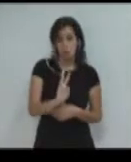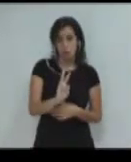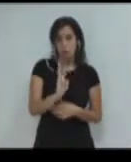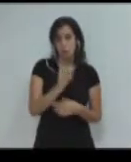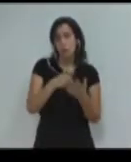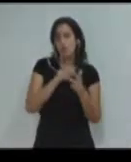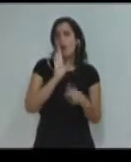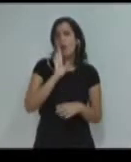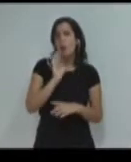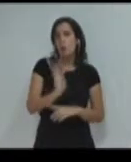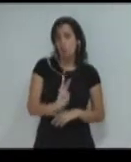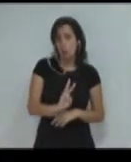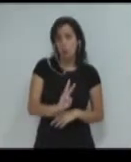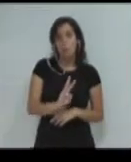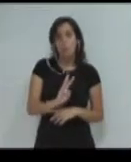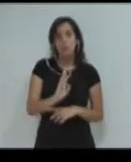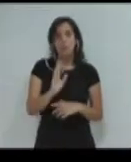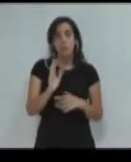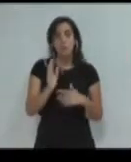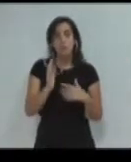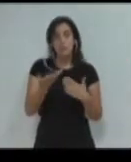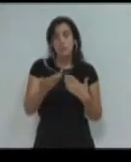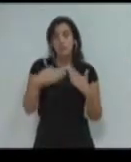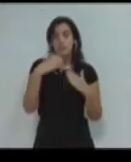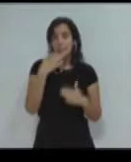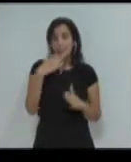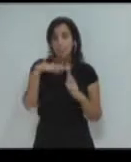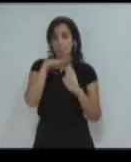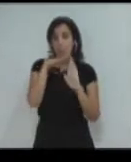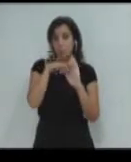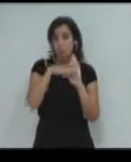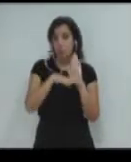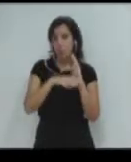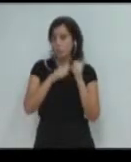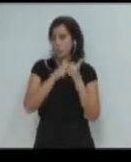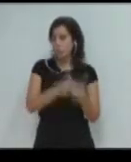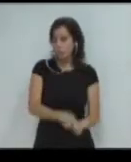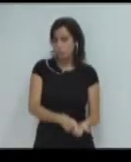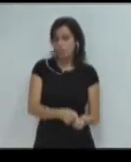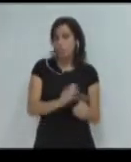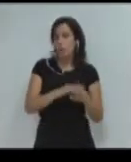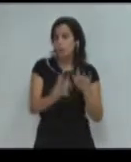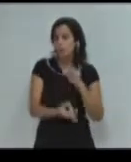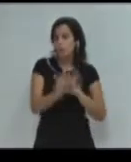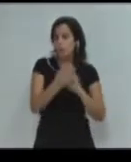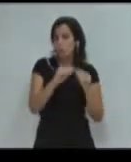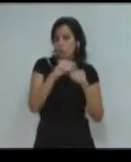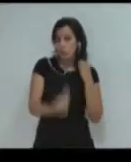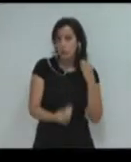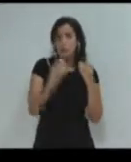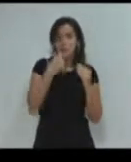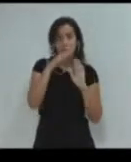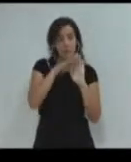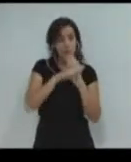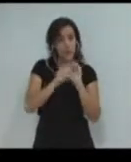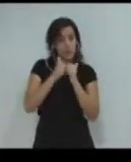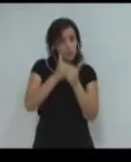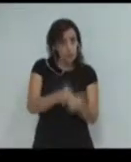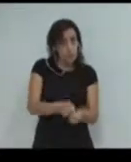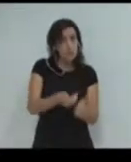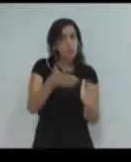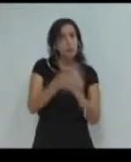tema del Word, comentabais que se siguen unas pautas determinadas a la hora de generar un documento, ese Word en sí